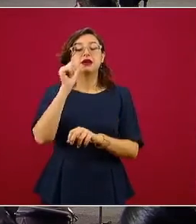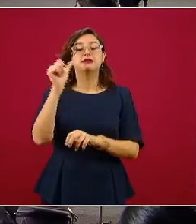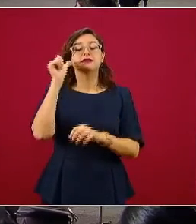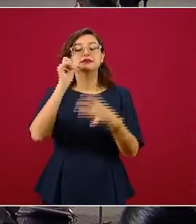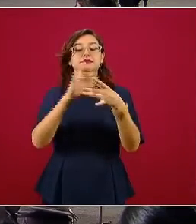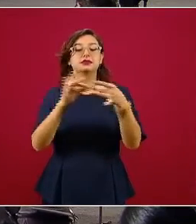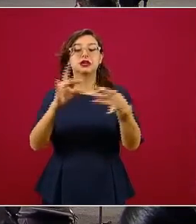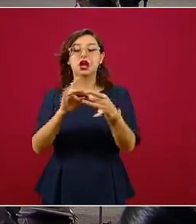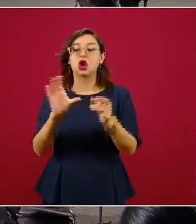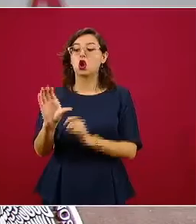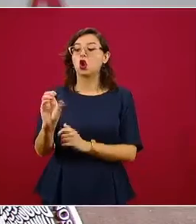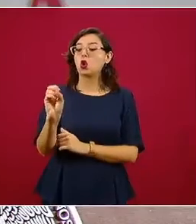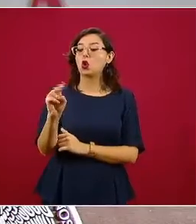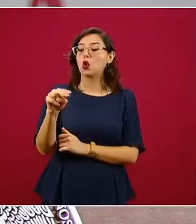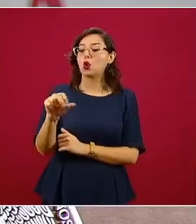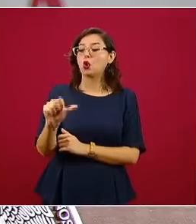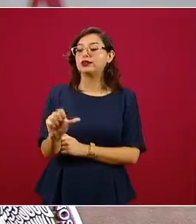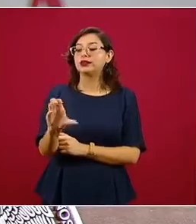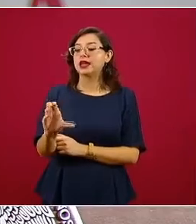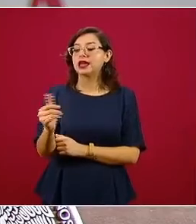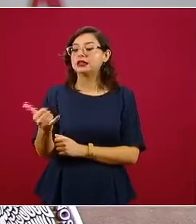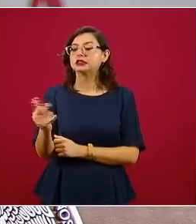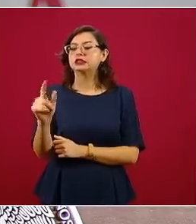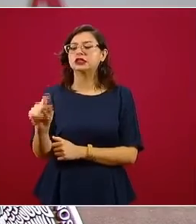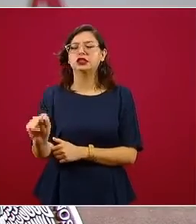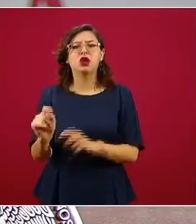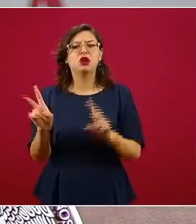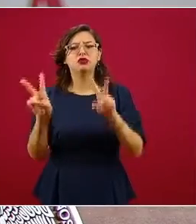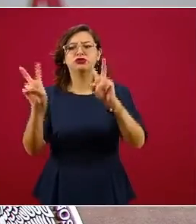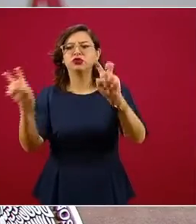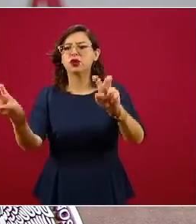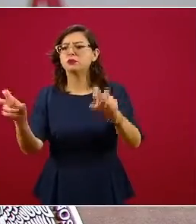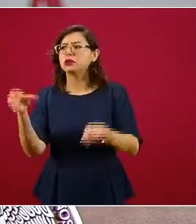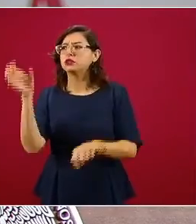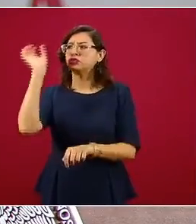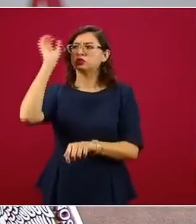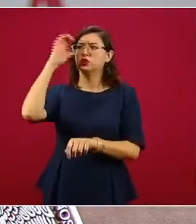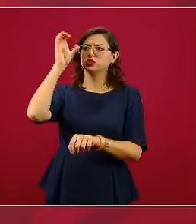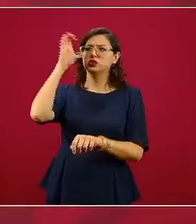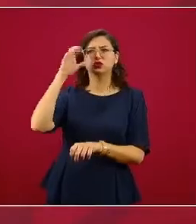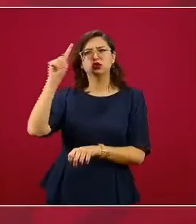la ciencia, la tecnología, la educación,